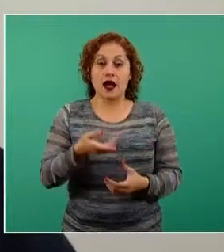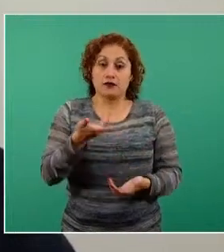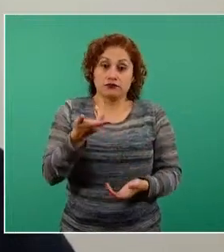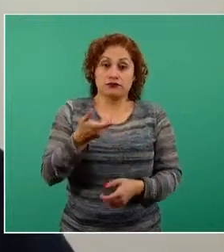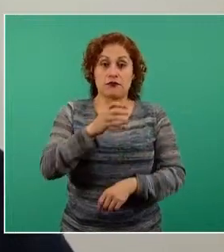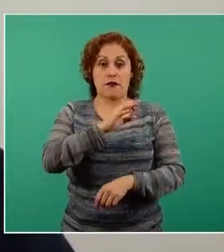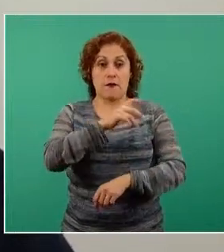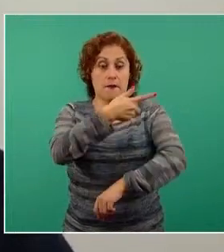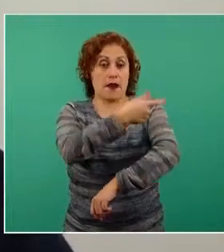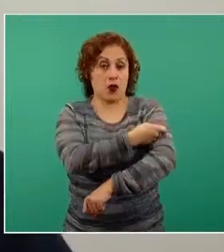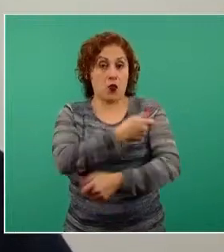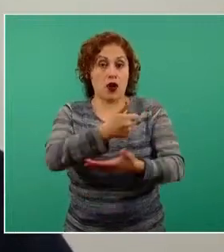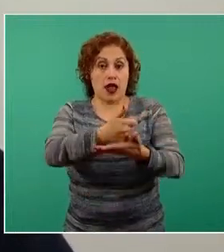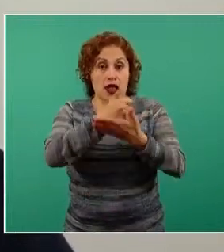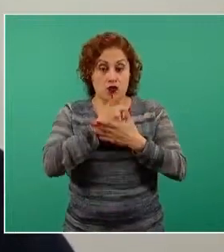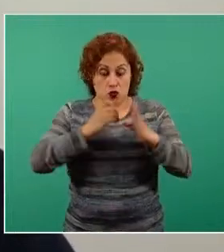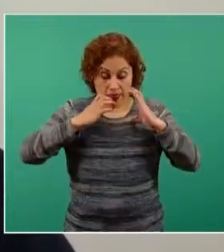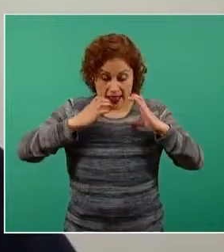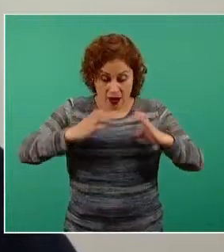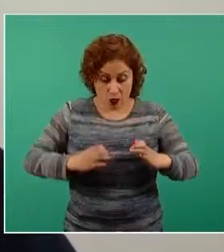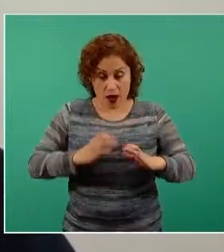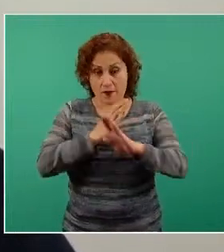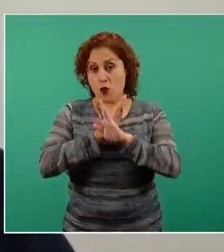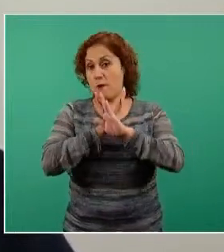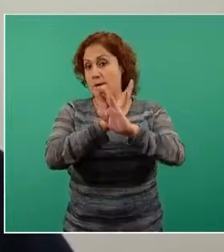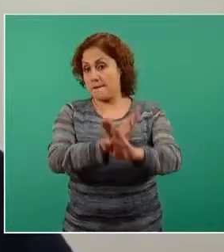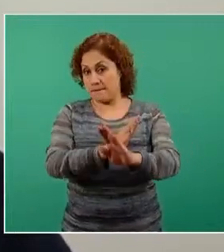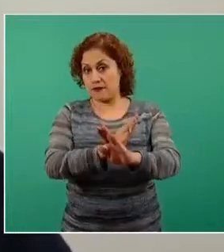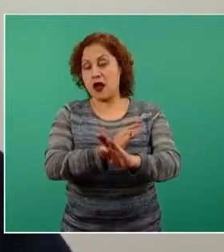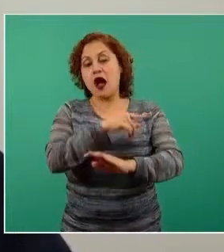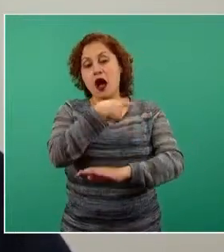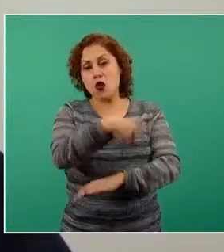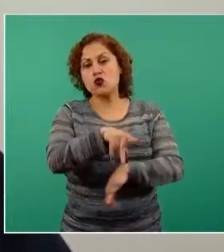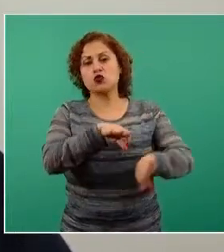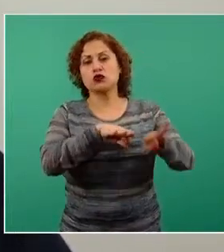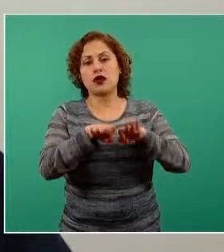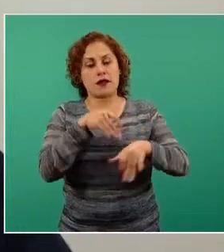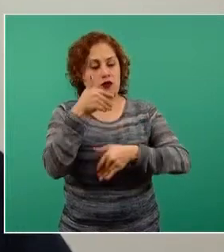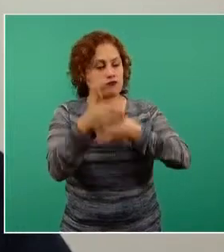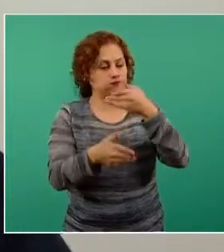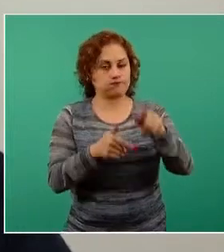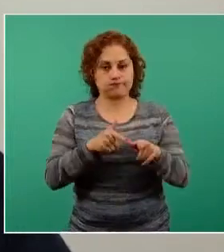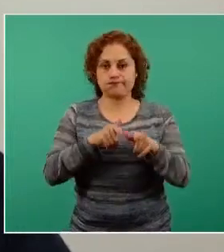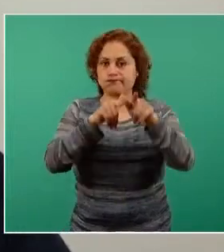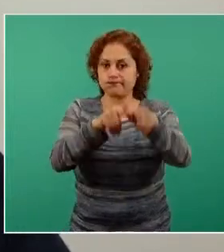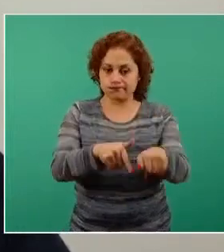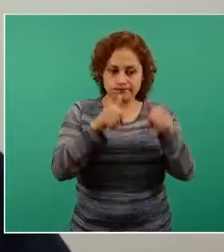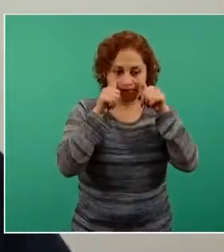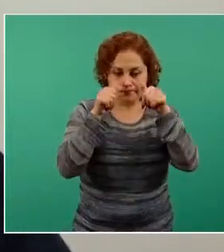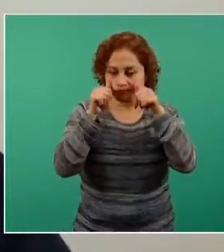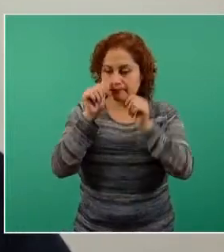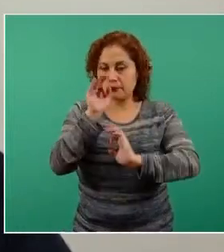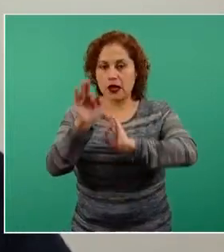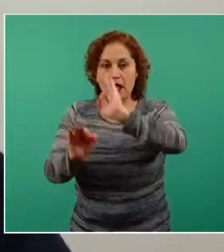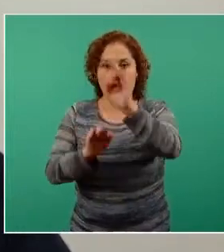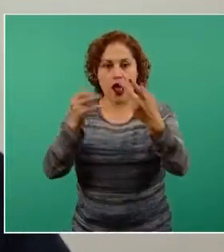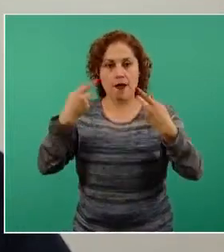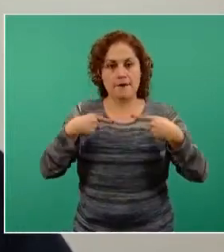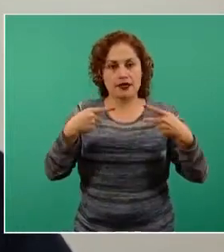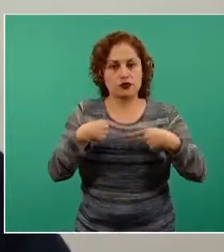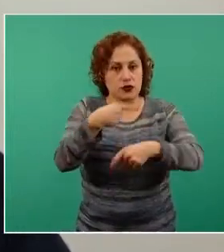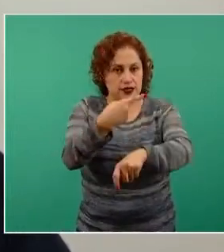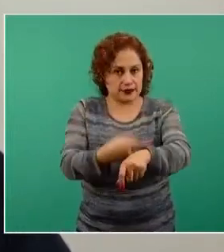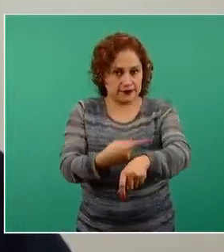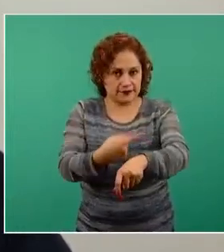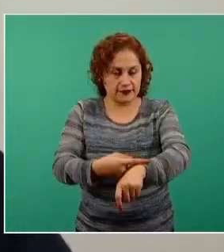de la vacuna para que ellos entonces puedan continuar realizando sus actividades, sus funciones de atender